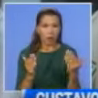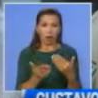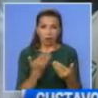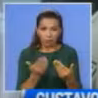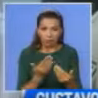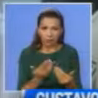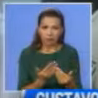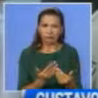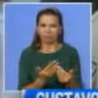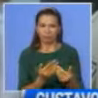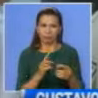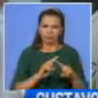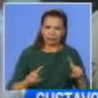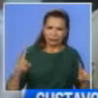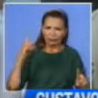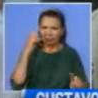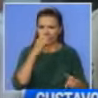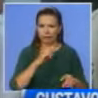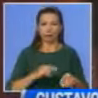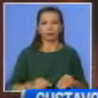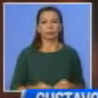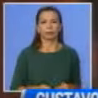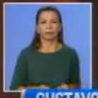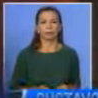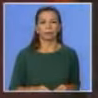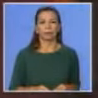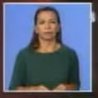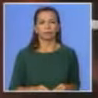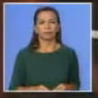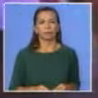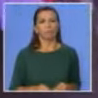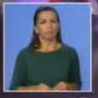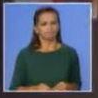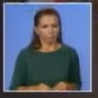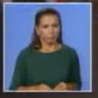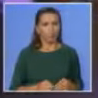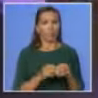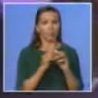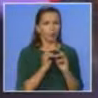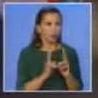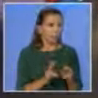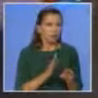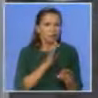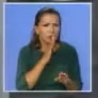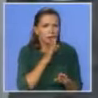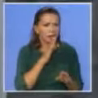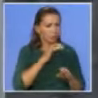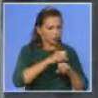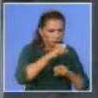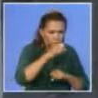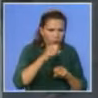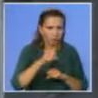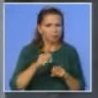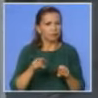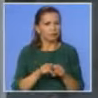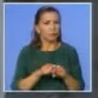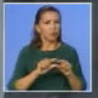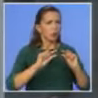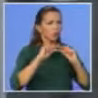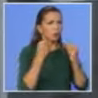no son diferentes. Un caso es diferente a otro. El resto es lo mismo de todo operativo. Los mismos miembros de